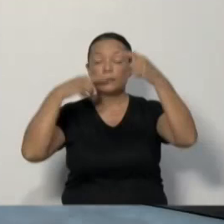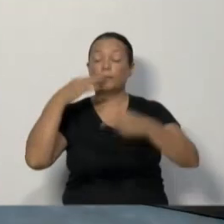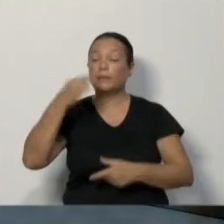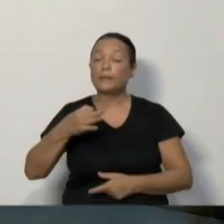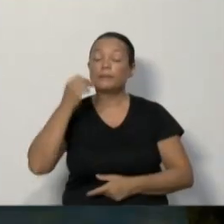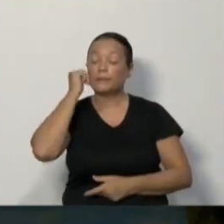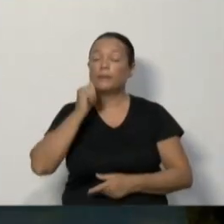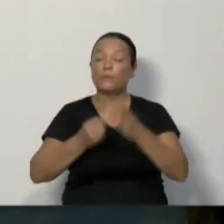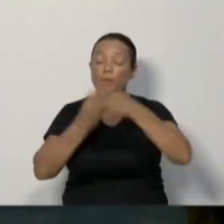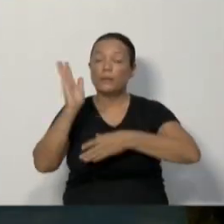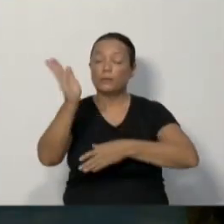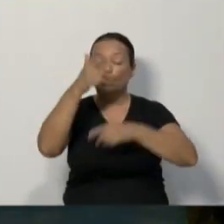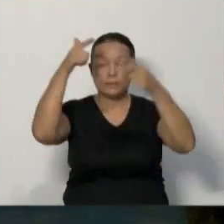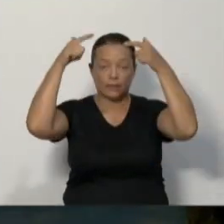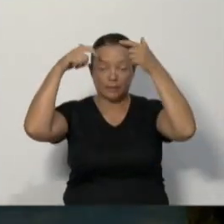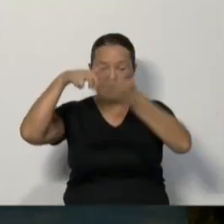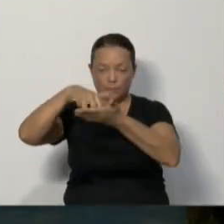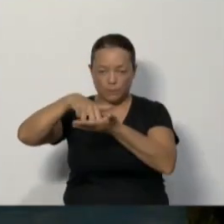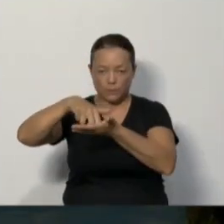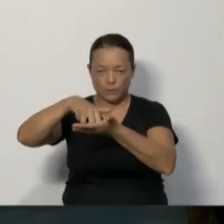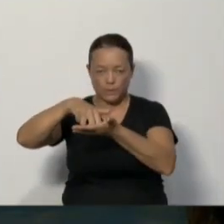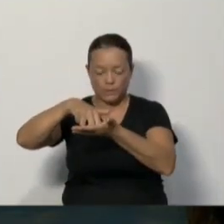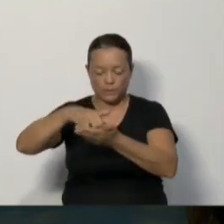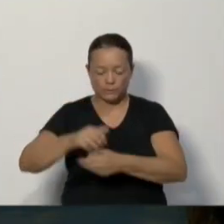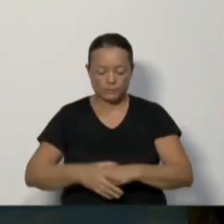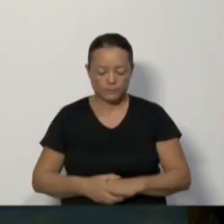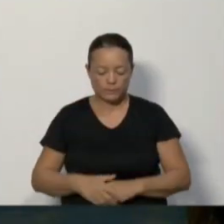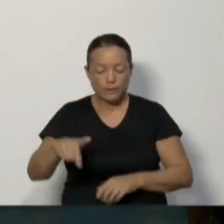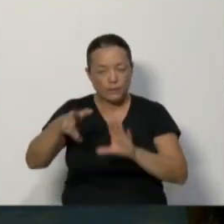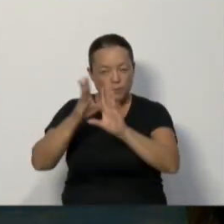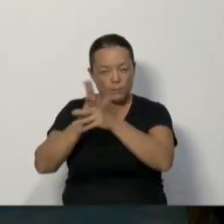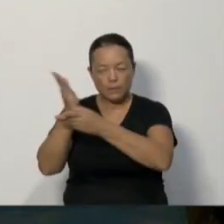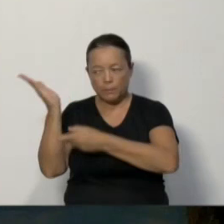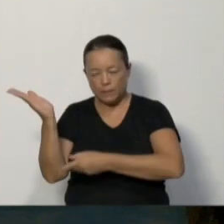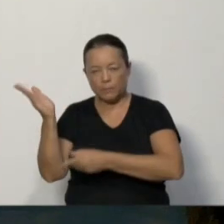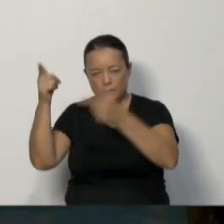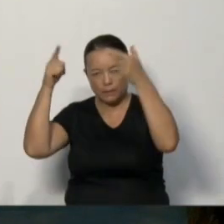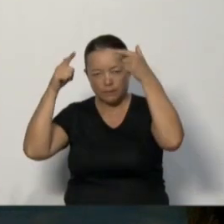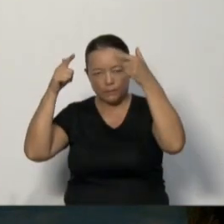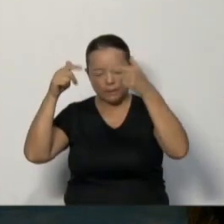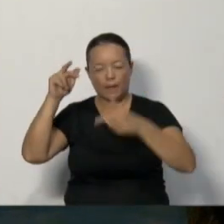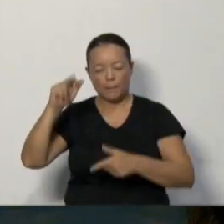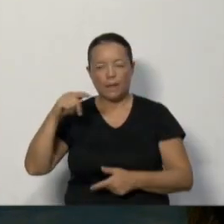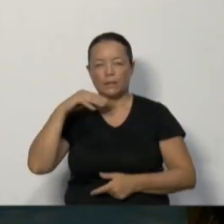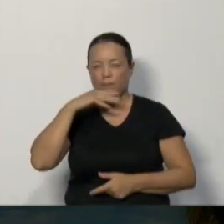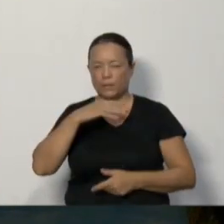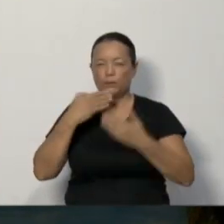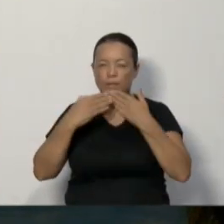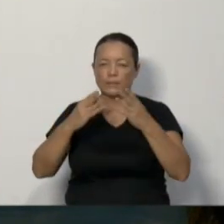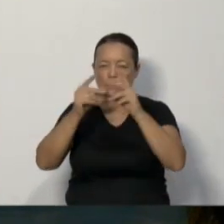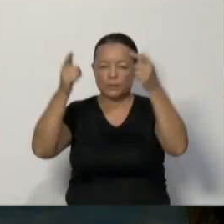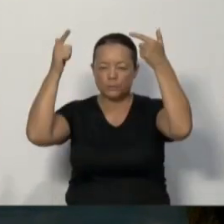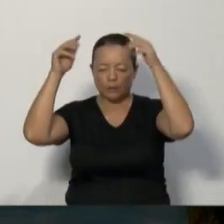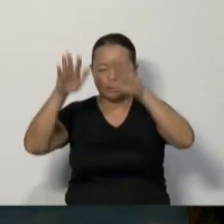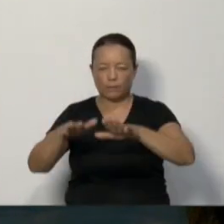Santo eres en verdad, Señor, fuente de toda santidad. Por eso te pedimos que santifiques estos dones con la efusión de tu